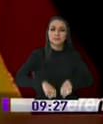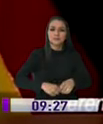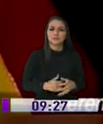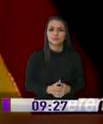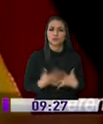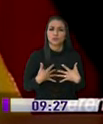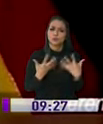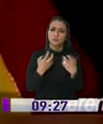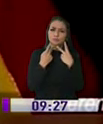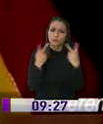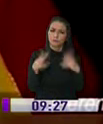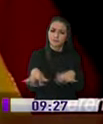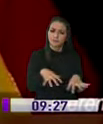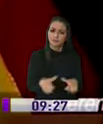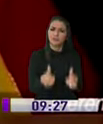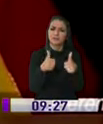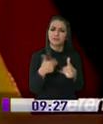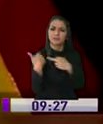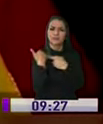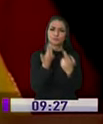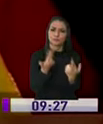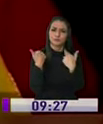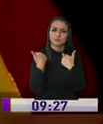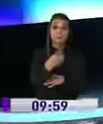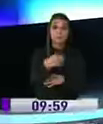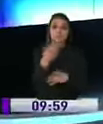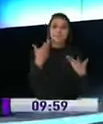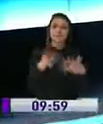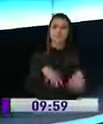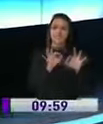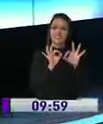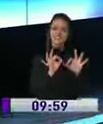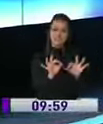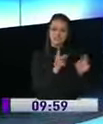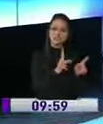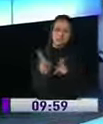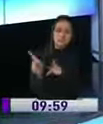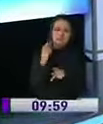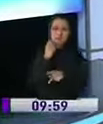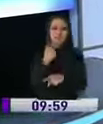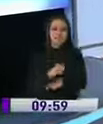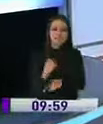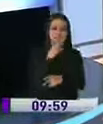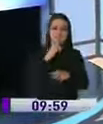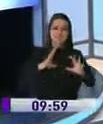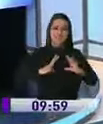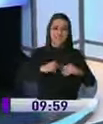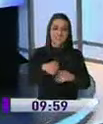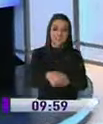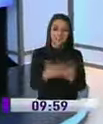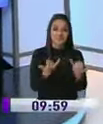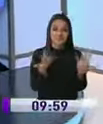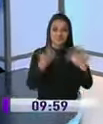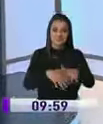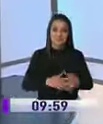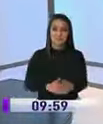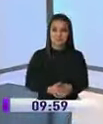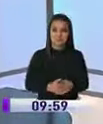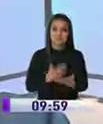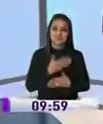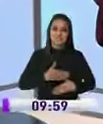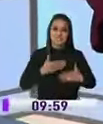Queremos un pueblo activo y corresponsable. Todas las cosas listas para el feriado largo que se viene, así